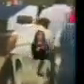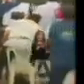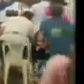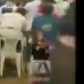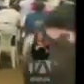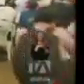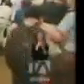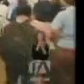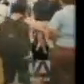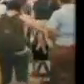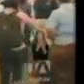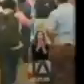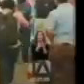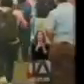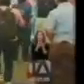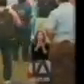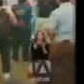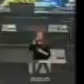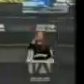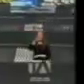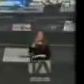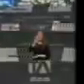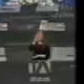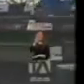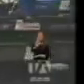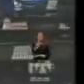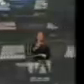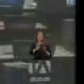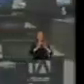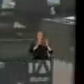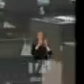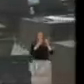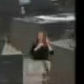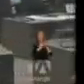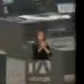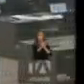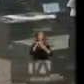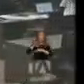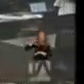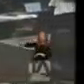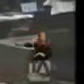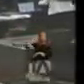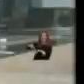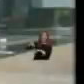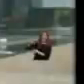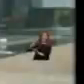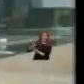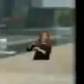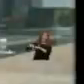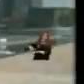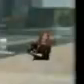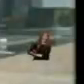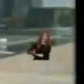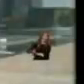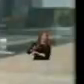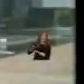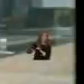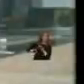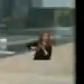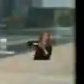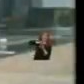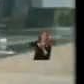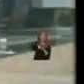Progreso y Desarrollo de América Latina, PROSUR, organismo impulsado por los mandatarios de Chile y Colombia, con el que se pretende reemplazar a